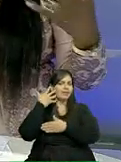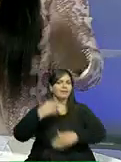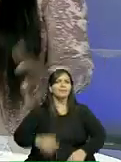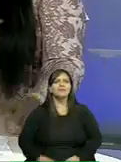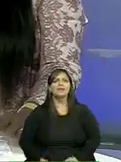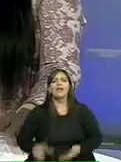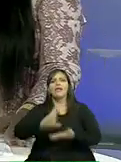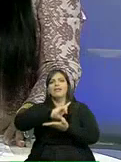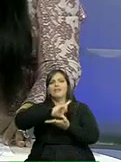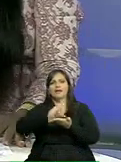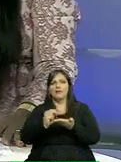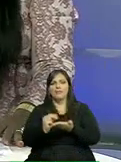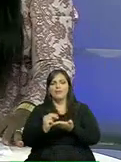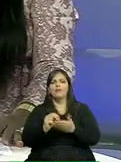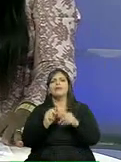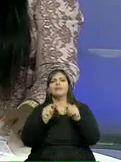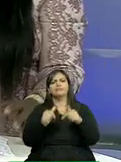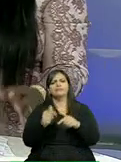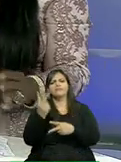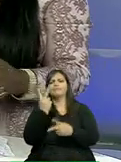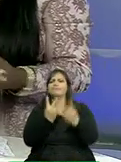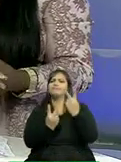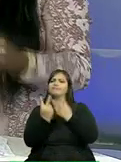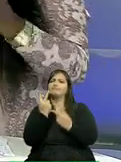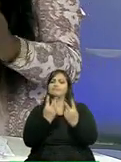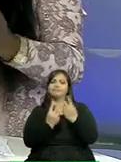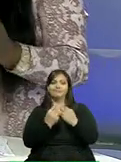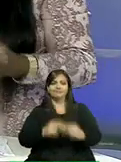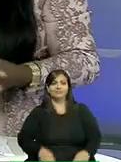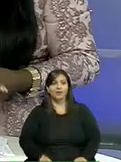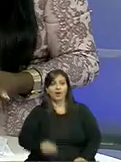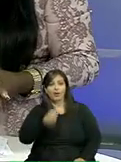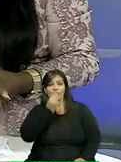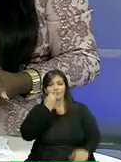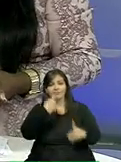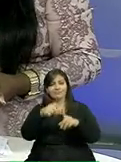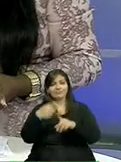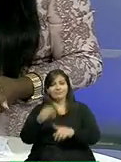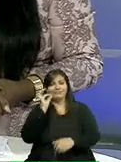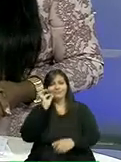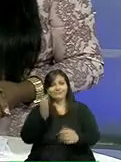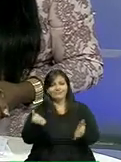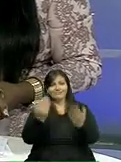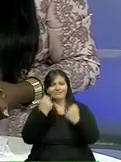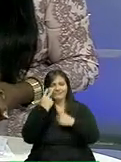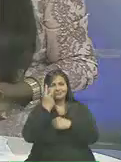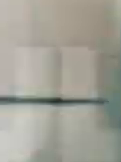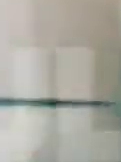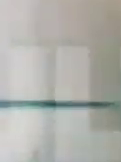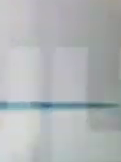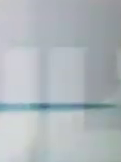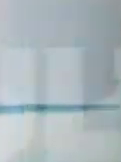a esos que son mayores, que son duros para el diente. Aquí la información.